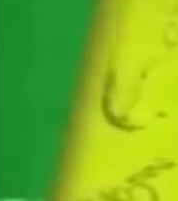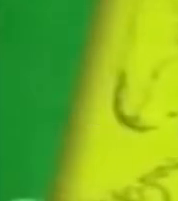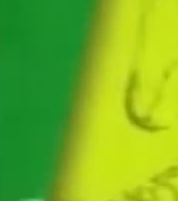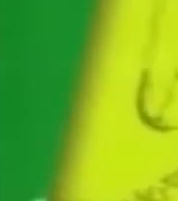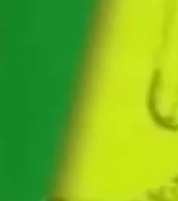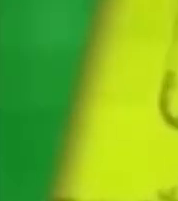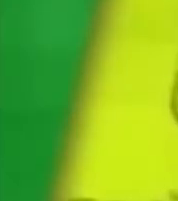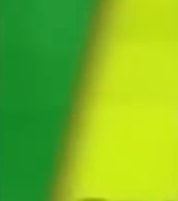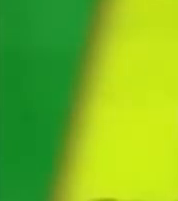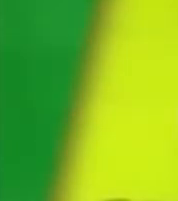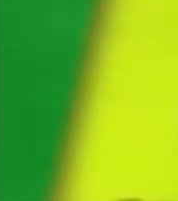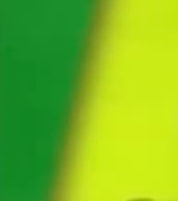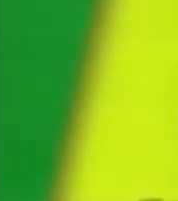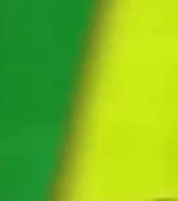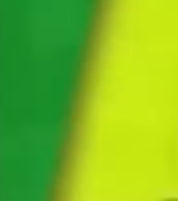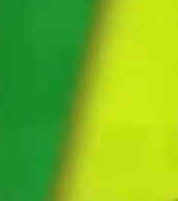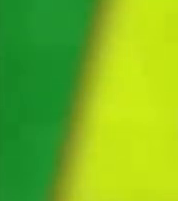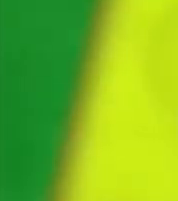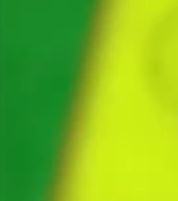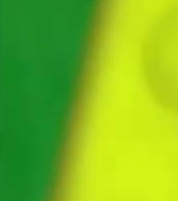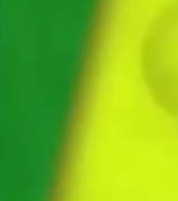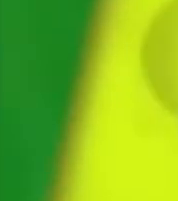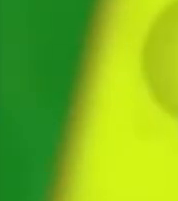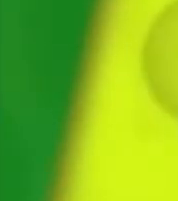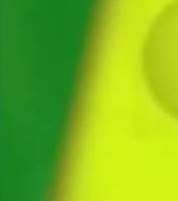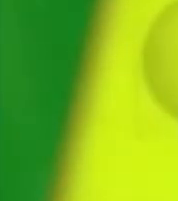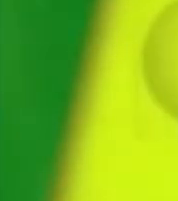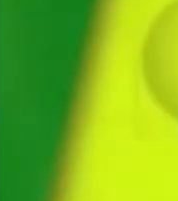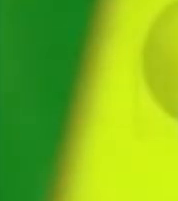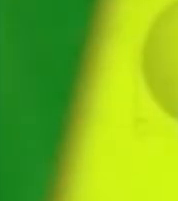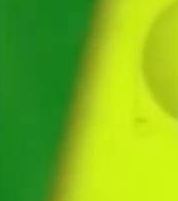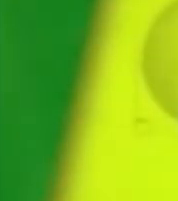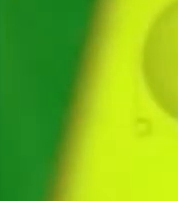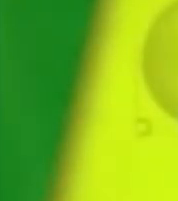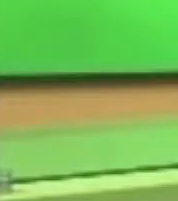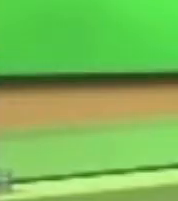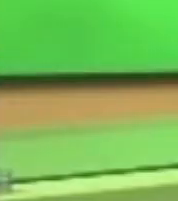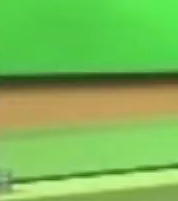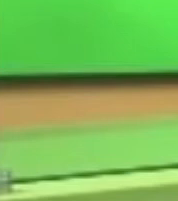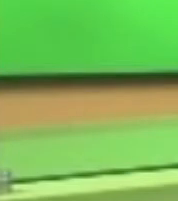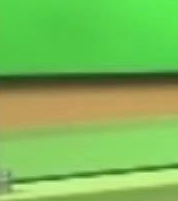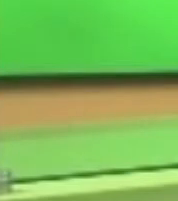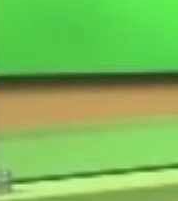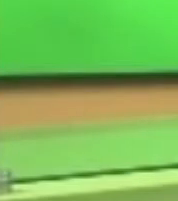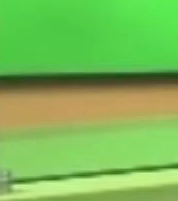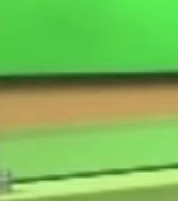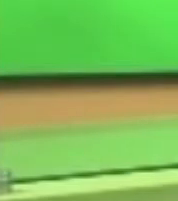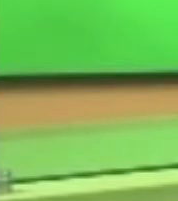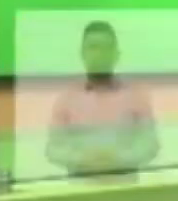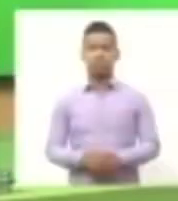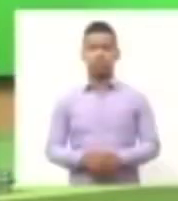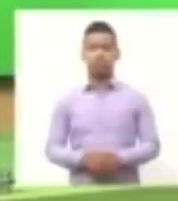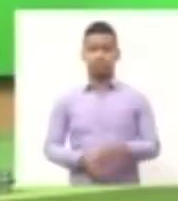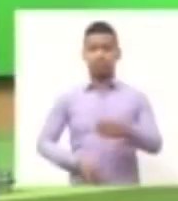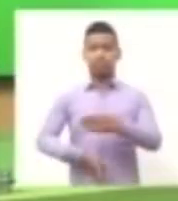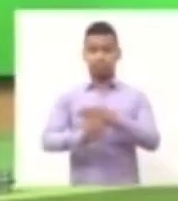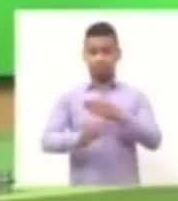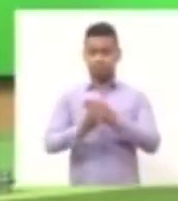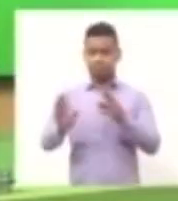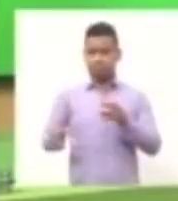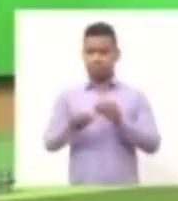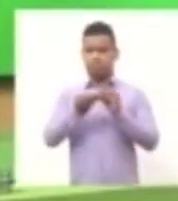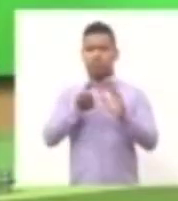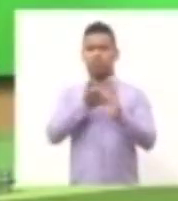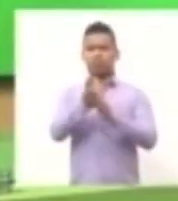Continuamos. continuamos con otros hechos importantes aquí en las